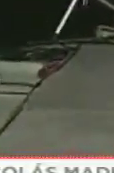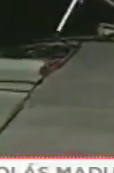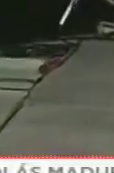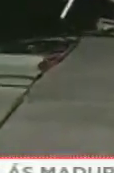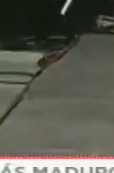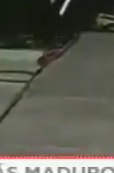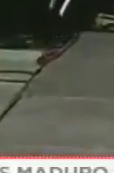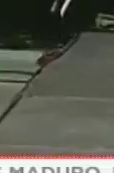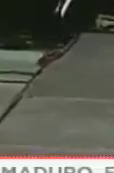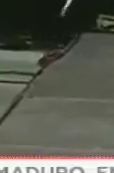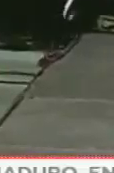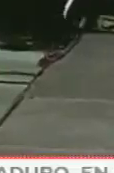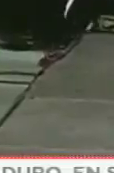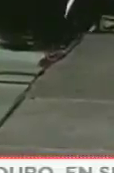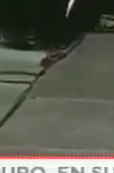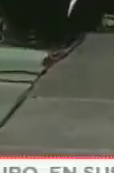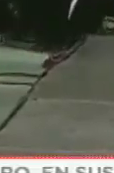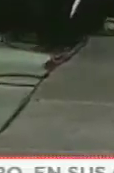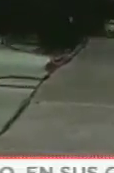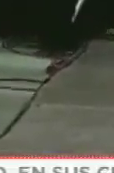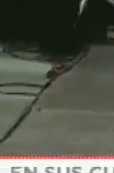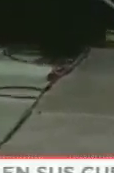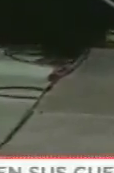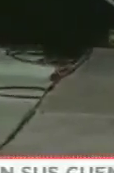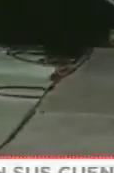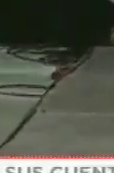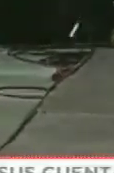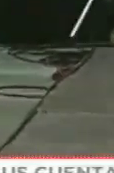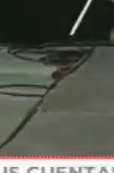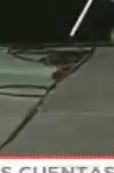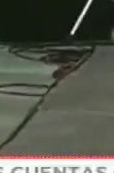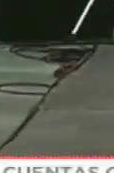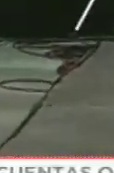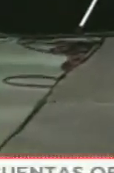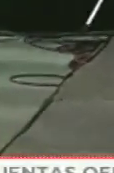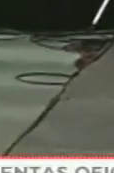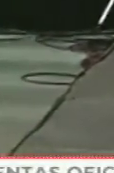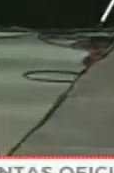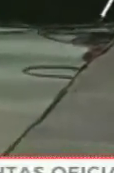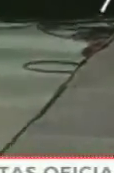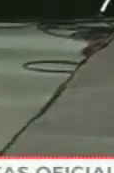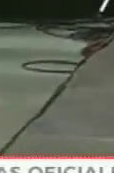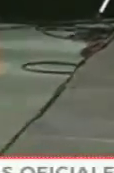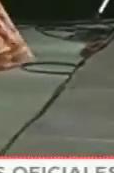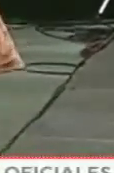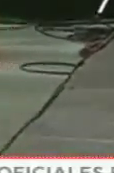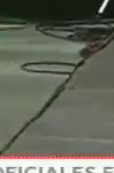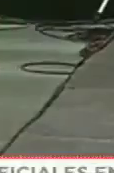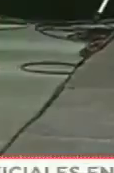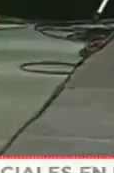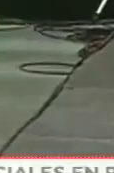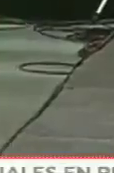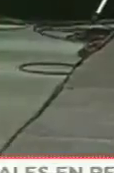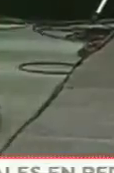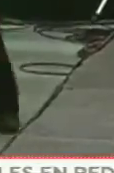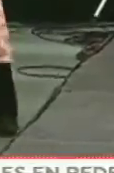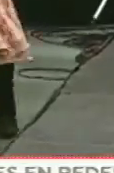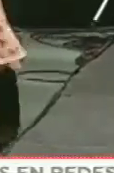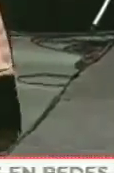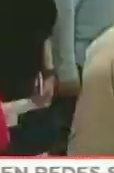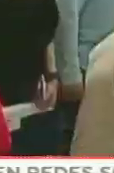Cuando Venezuela estaba bajo el dominio de España, Simón hizo una